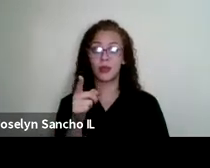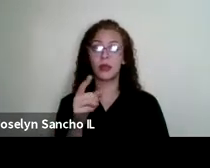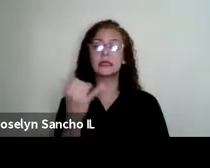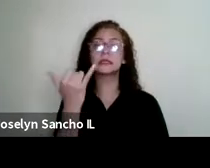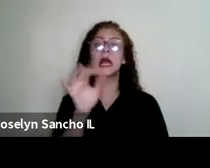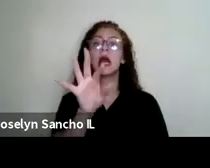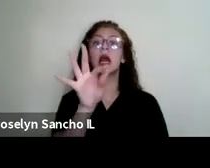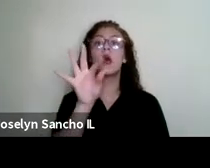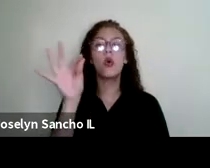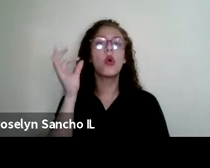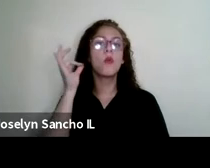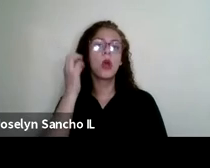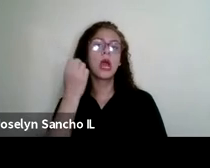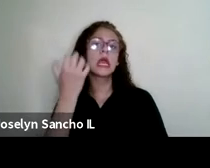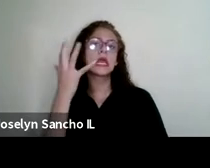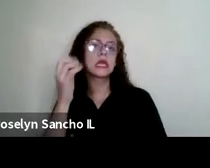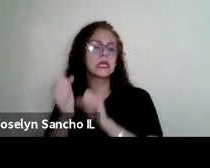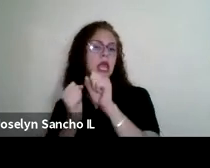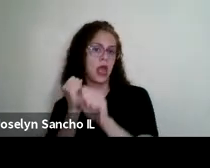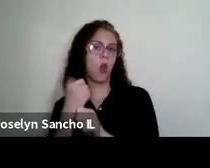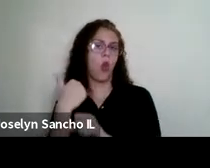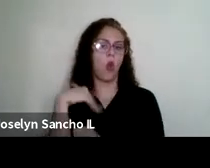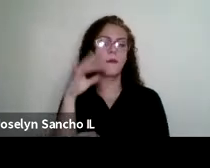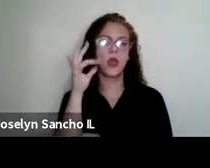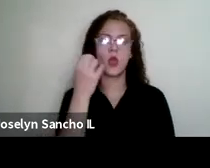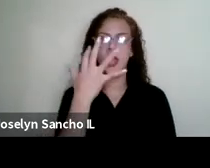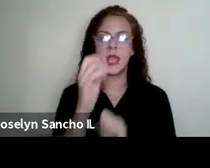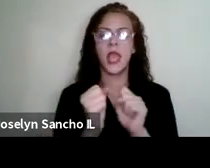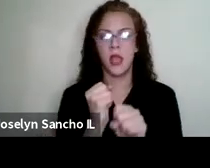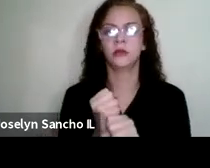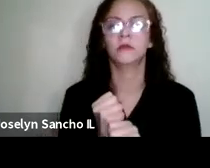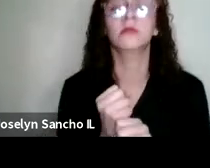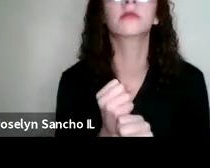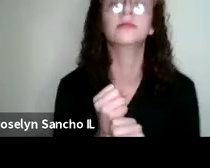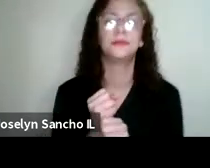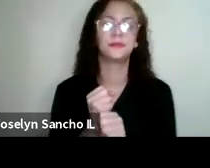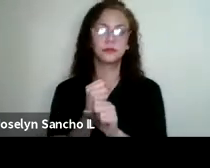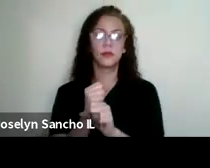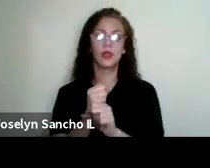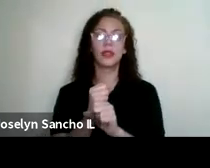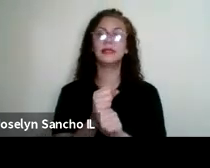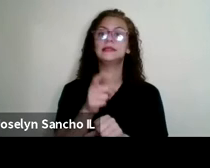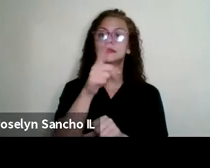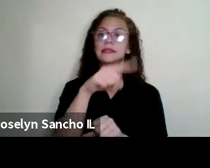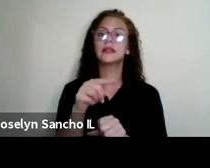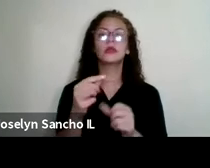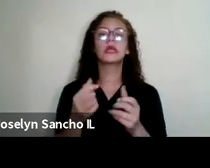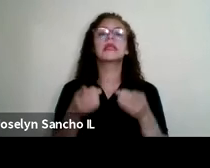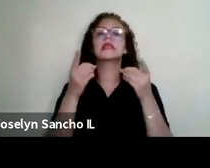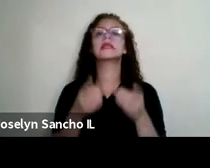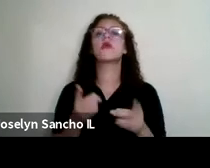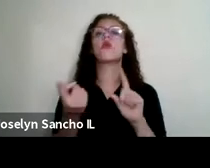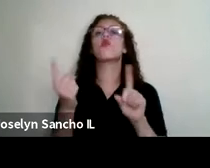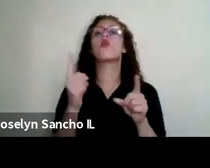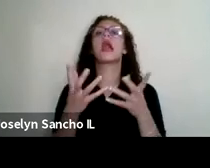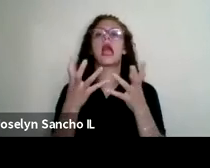escogido muchachos y muchachas de 15 años que han escogido, definido